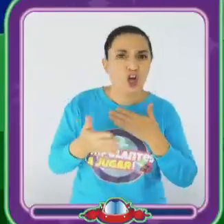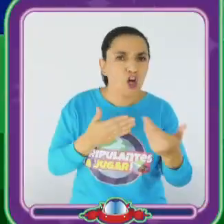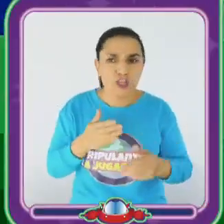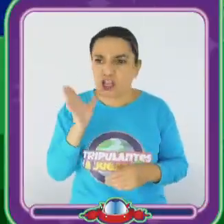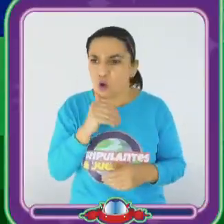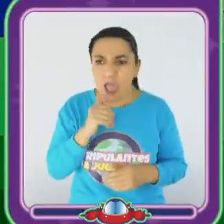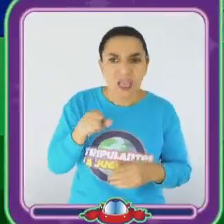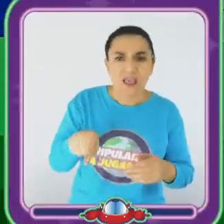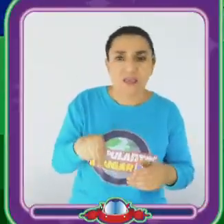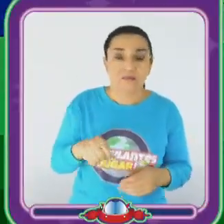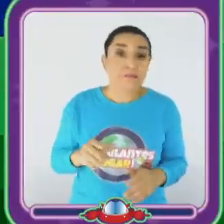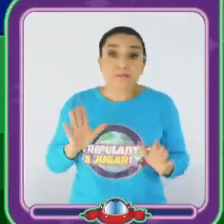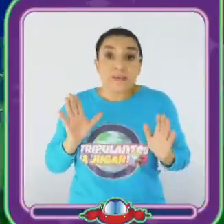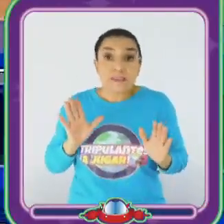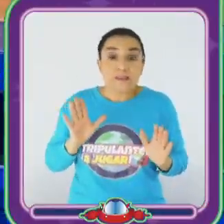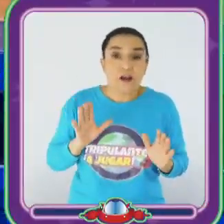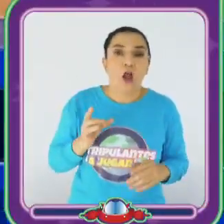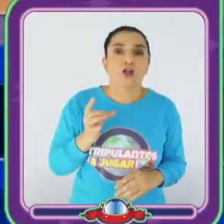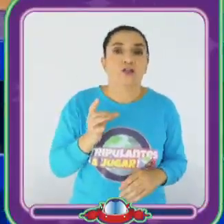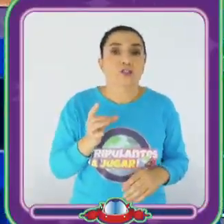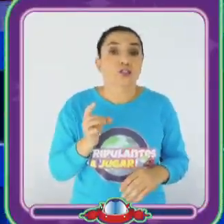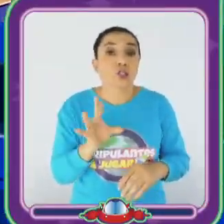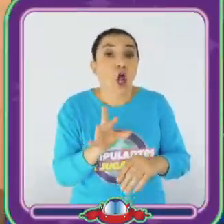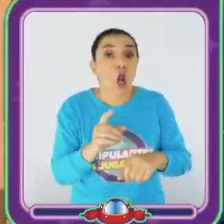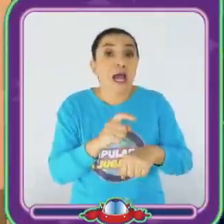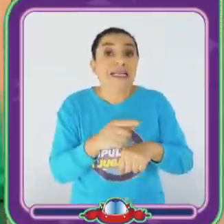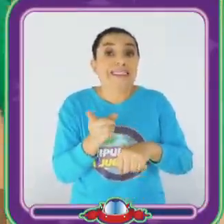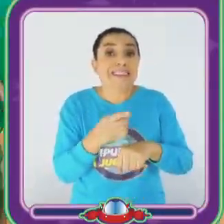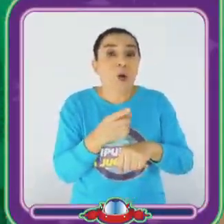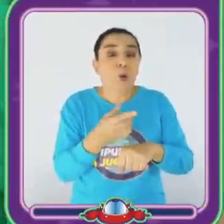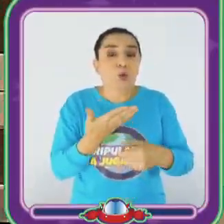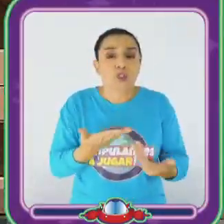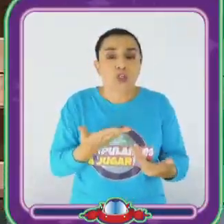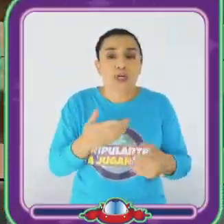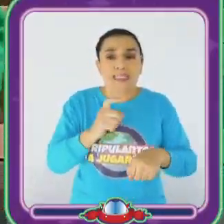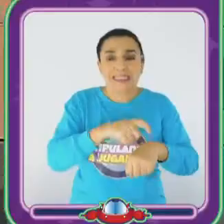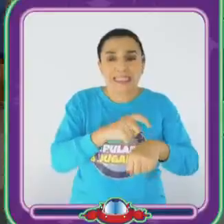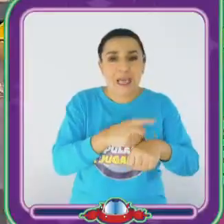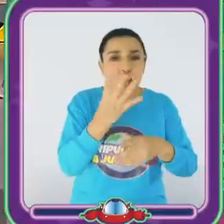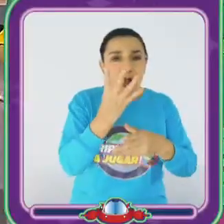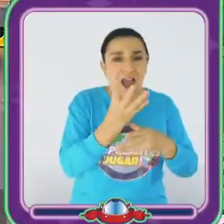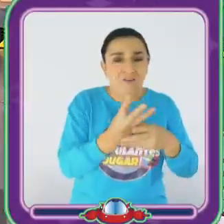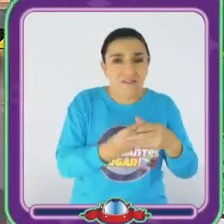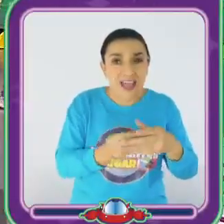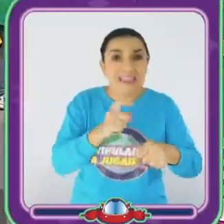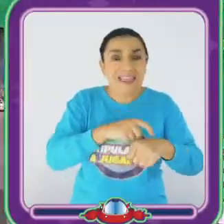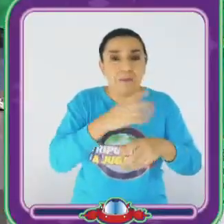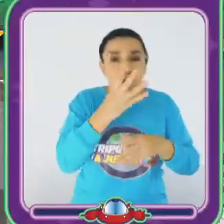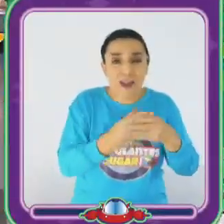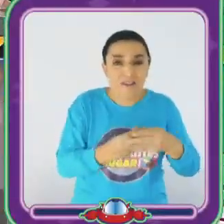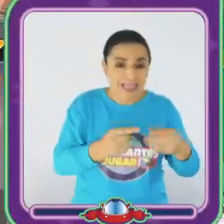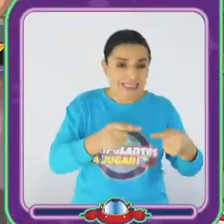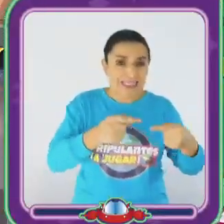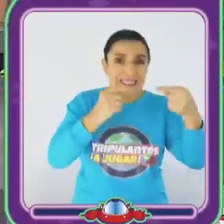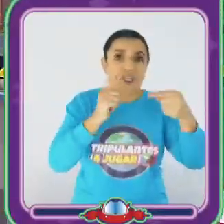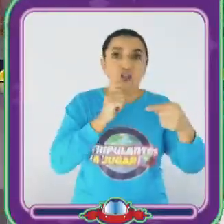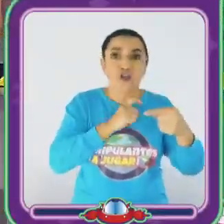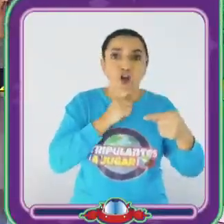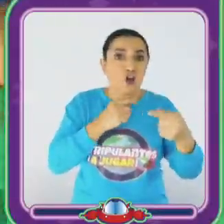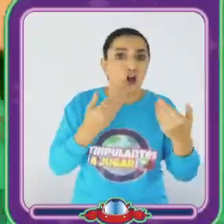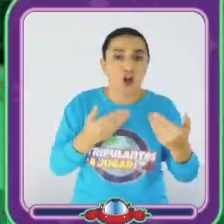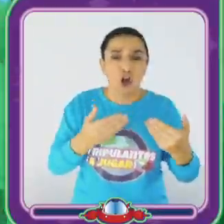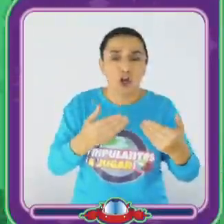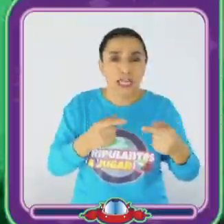a la estación? No hay. Solo segundos nos quedan. El tiempo se va a acabar. El tiempo se va a acabar. El rojo está